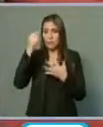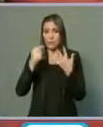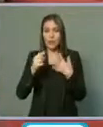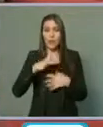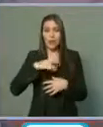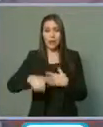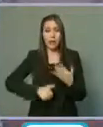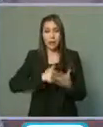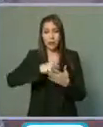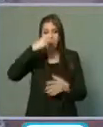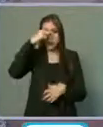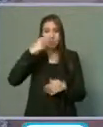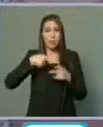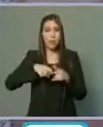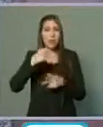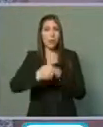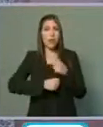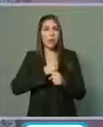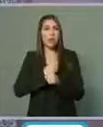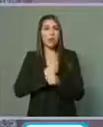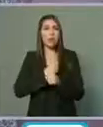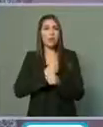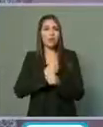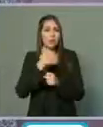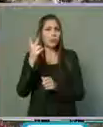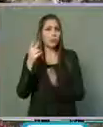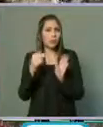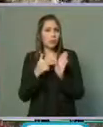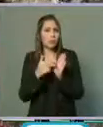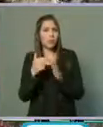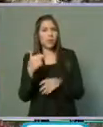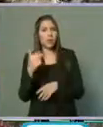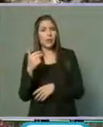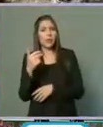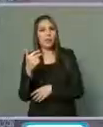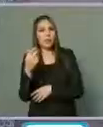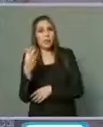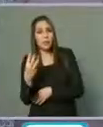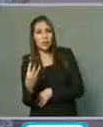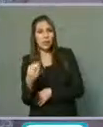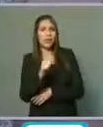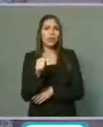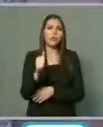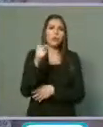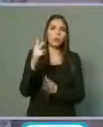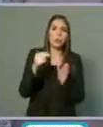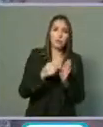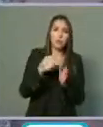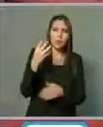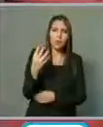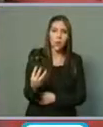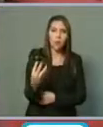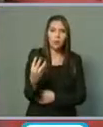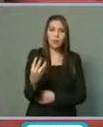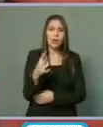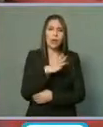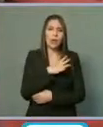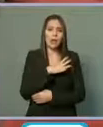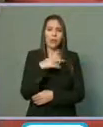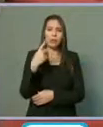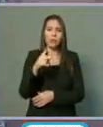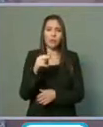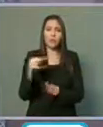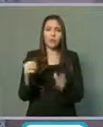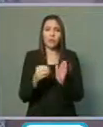dos, desde el año 2013, no, desde el año 2013, otra data del año 2004. Qué poquito. Ajá. Una ley